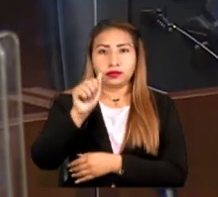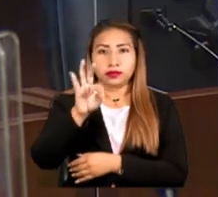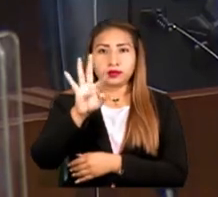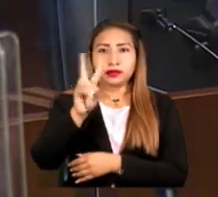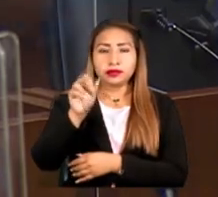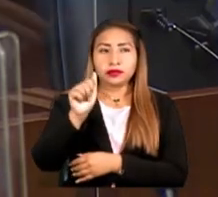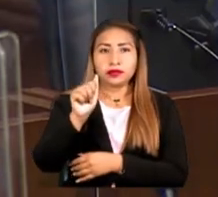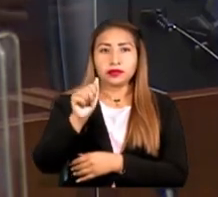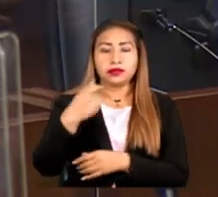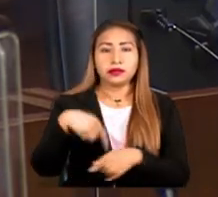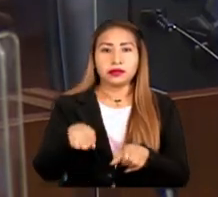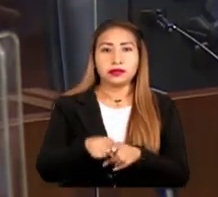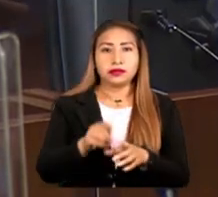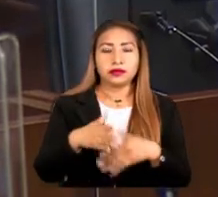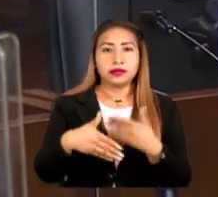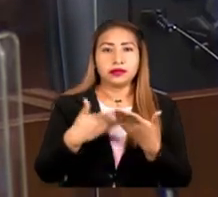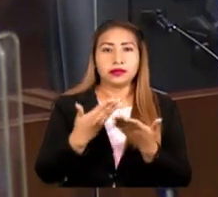De conformidad